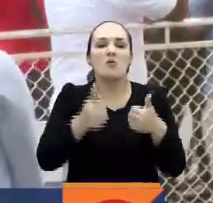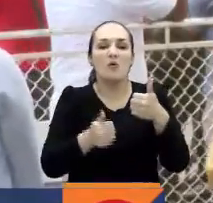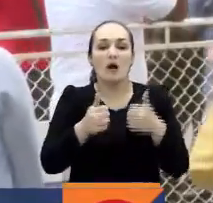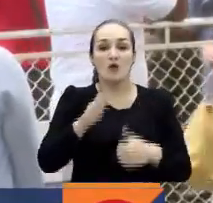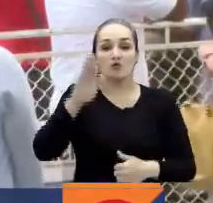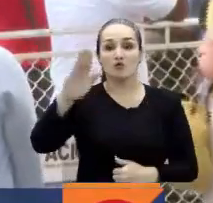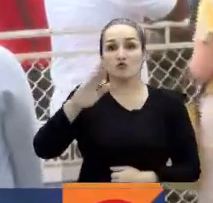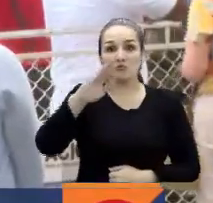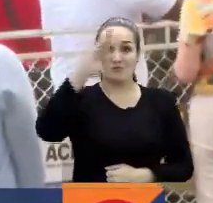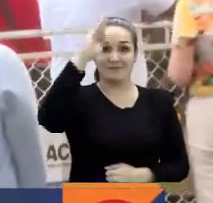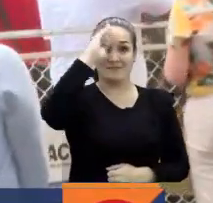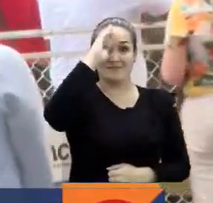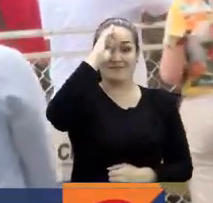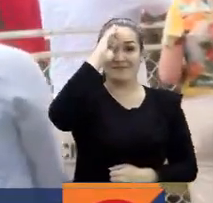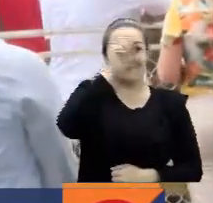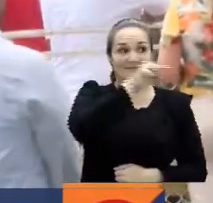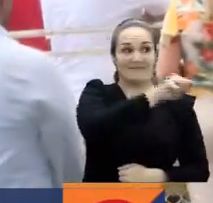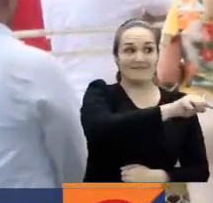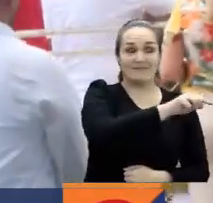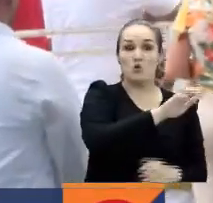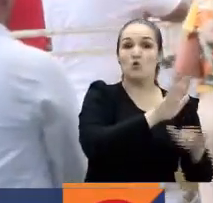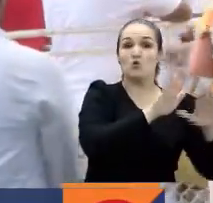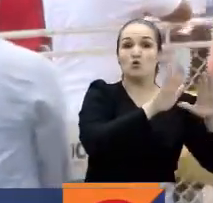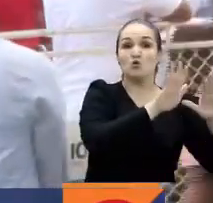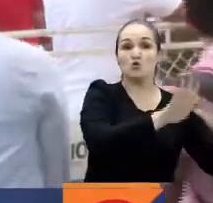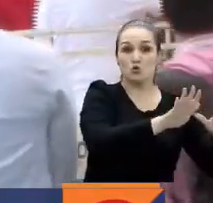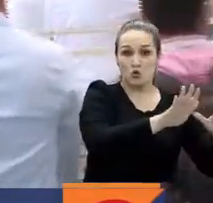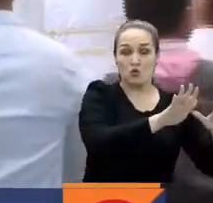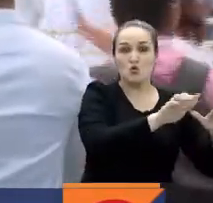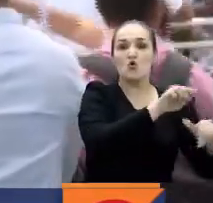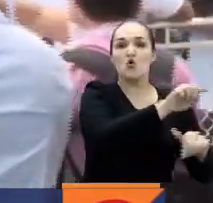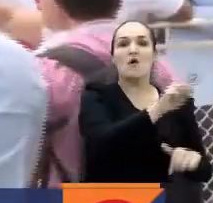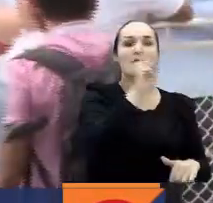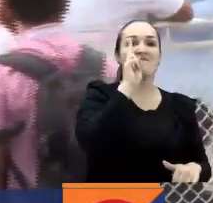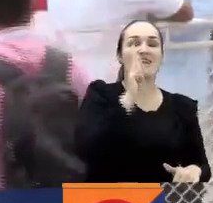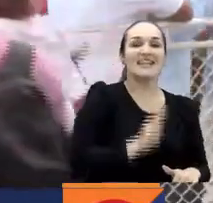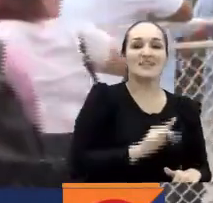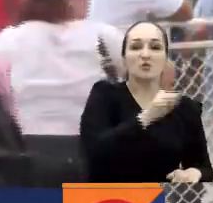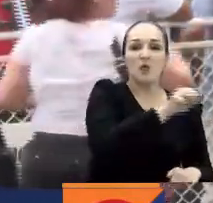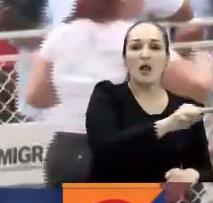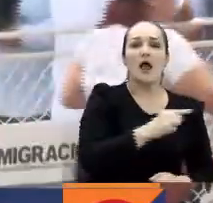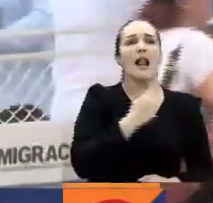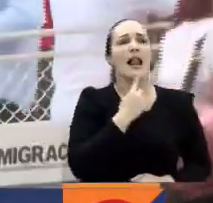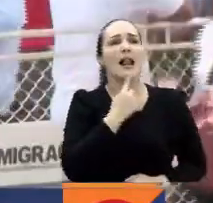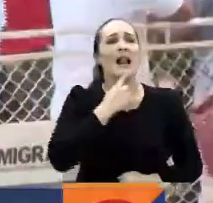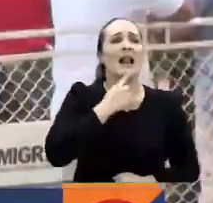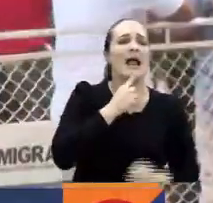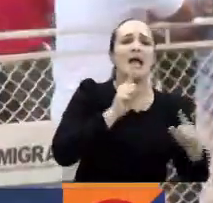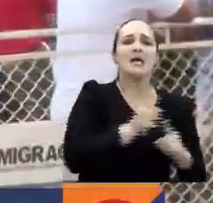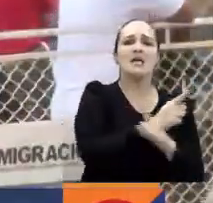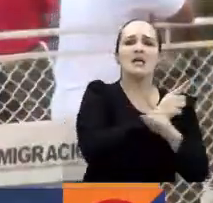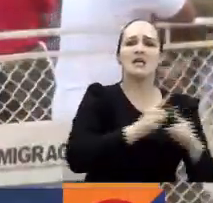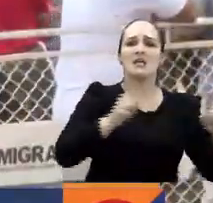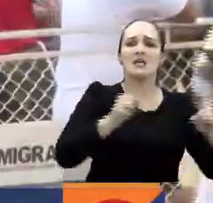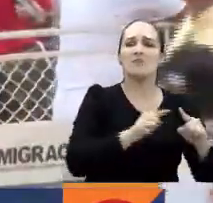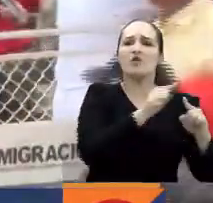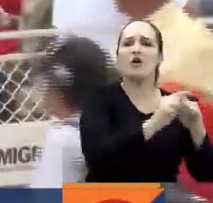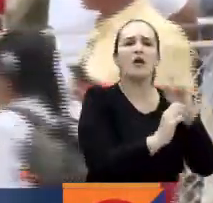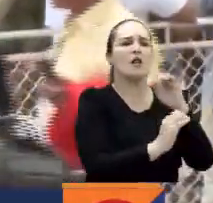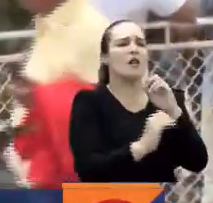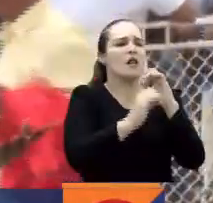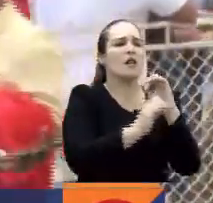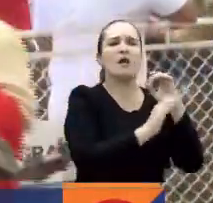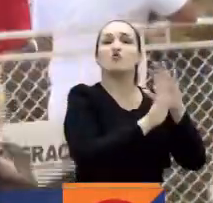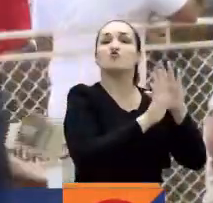Nacional Bolivariana interpretó el himno de la República de Colombia, y del otro lado la banda sinfónica de la Policía Militar fue